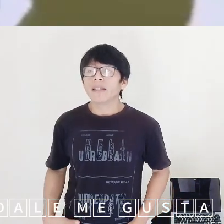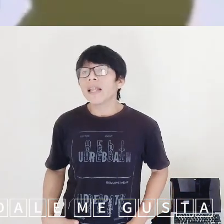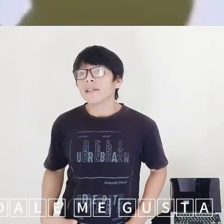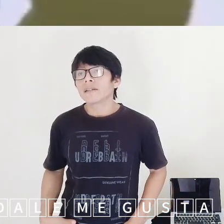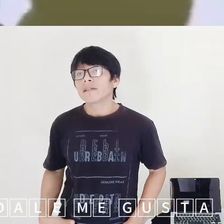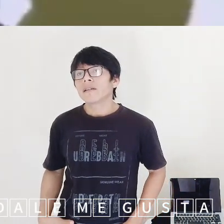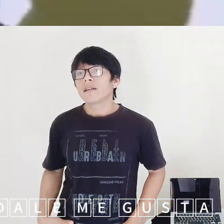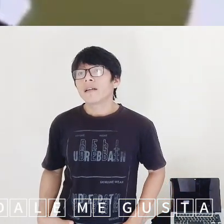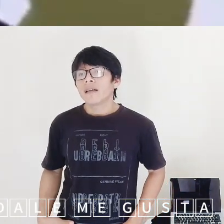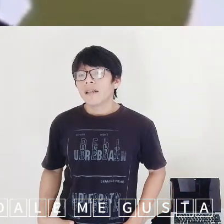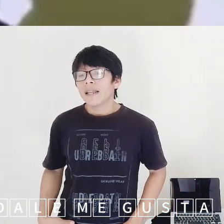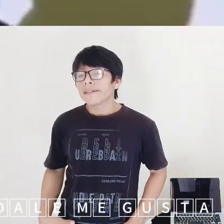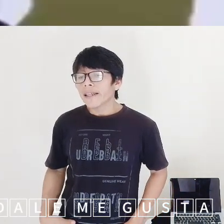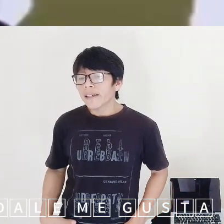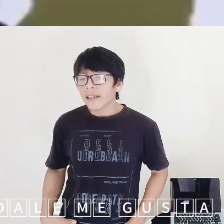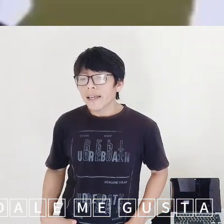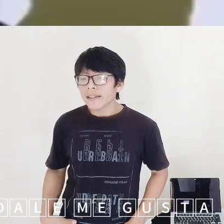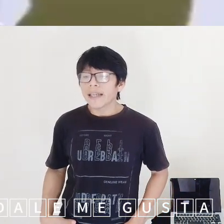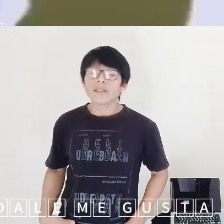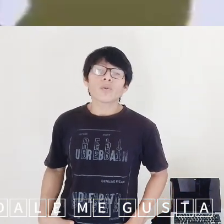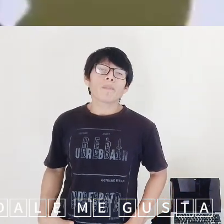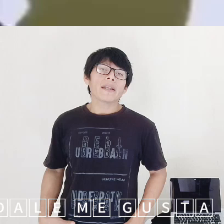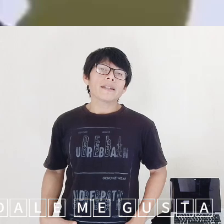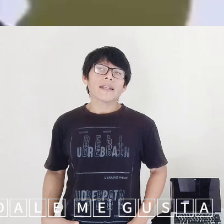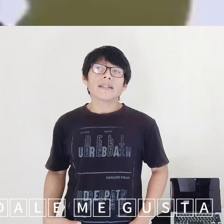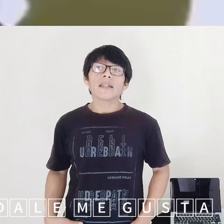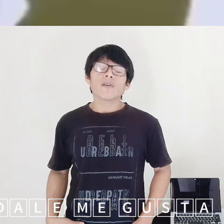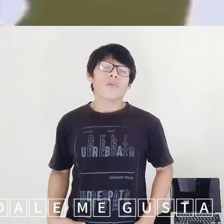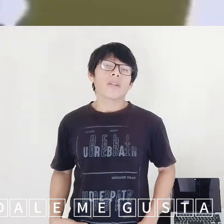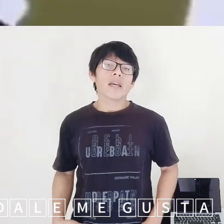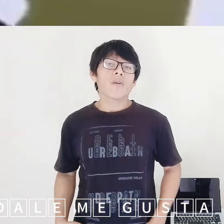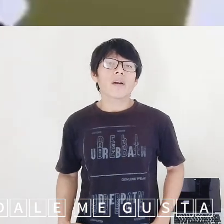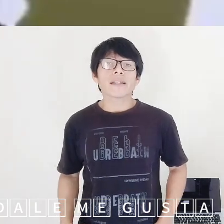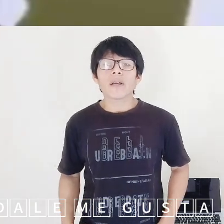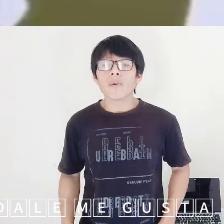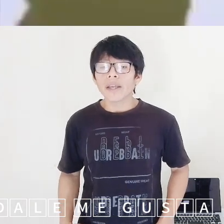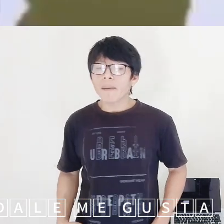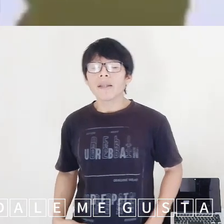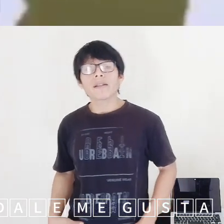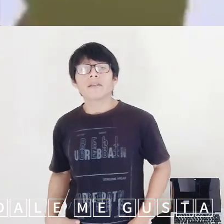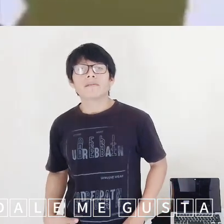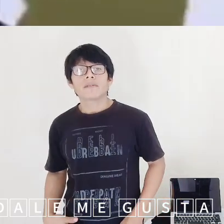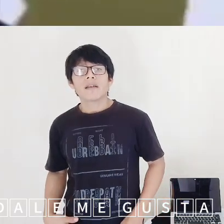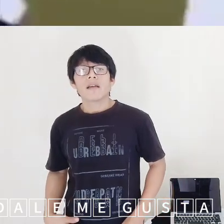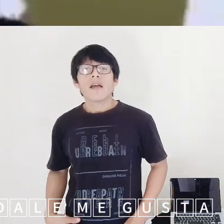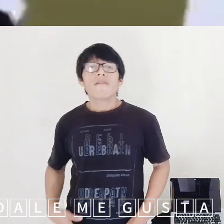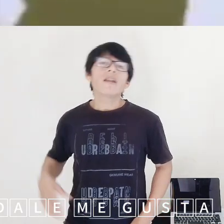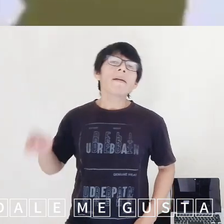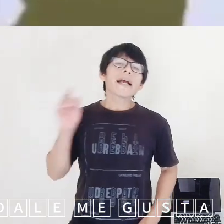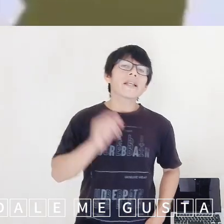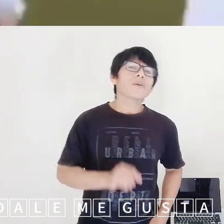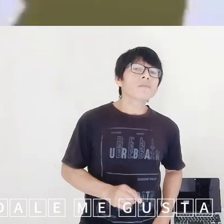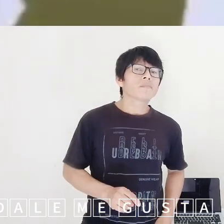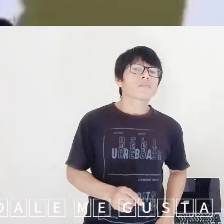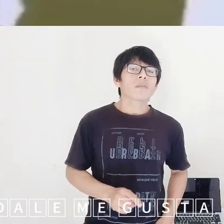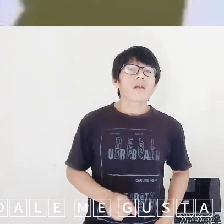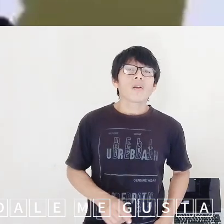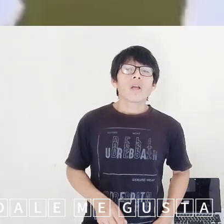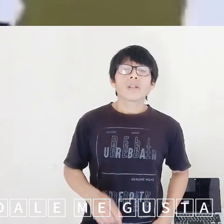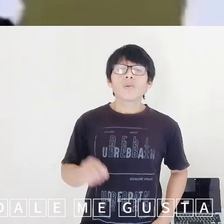los criminales. La terquedad y la estupidez de decir lo niego categóricamente. Felipe